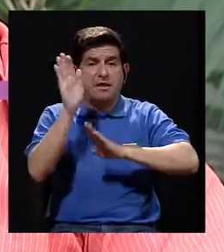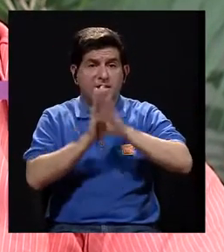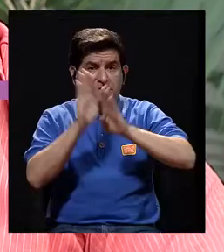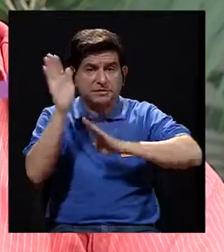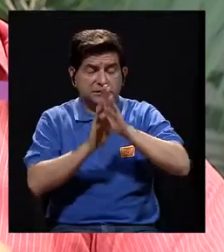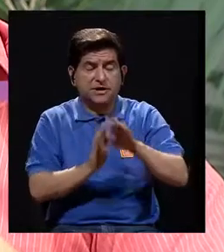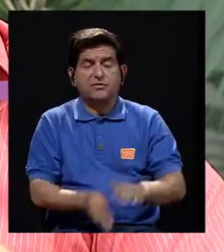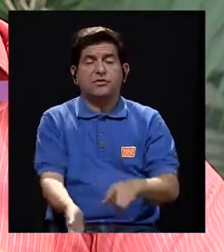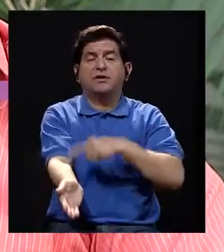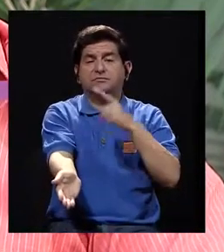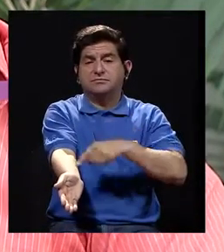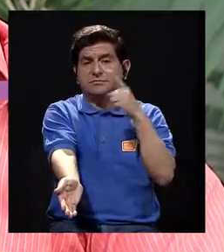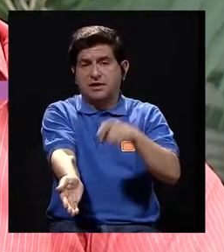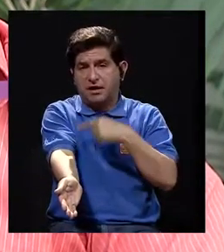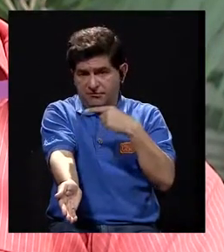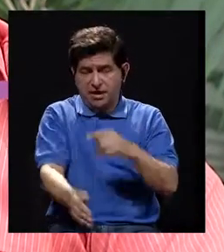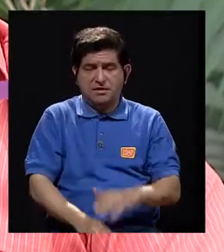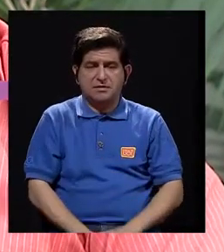a desarrollar